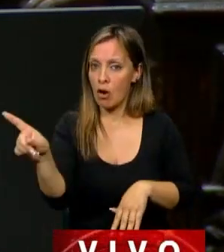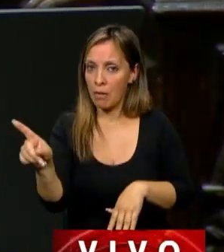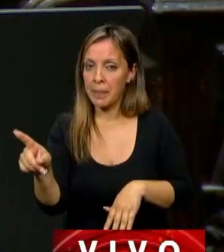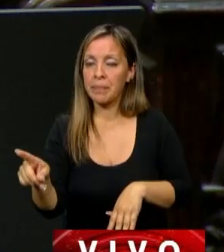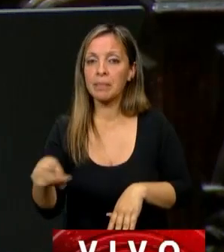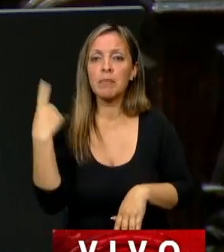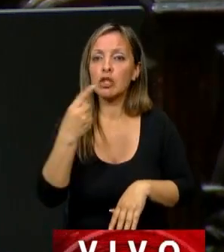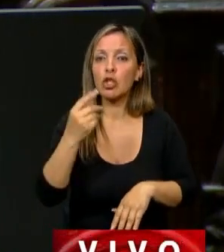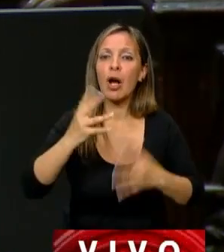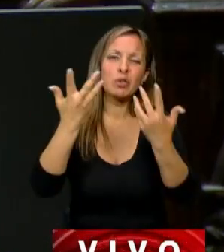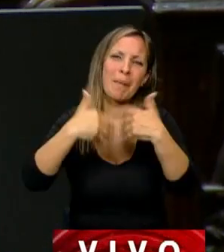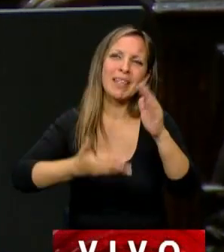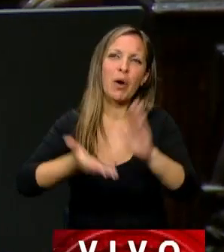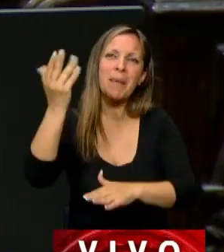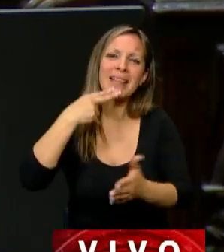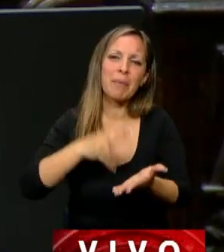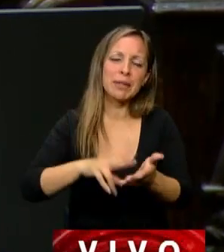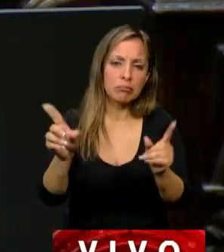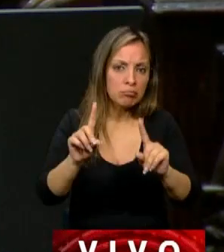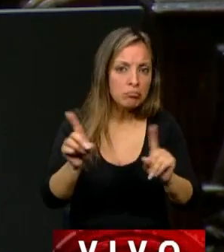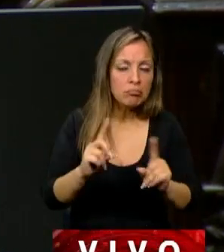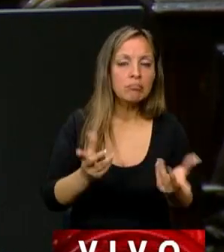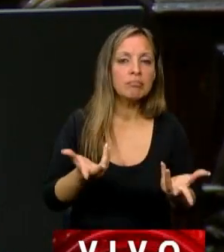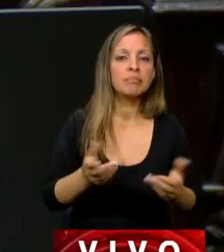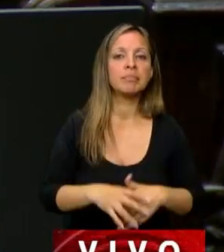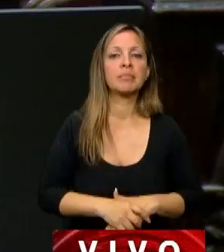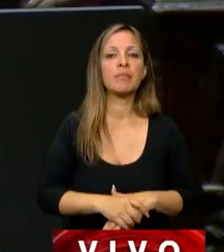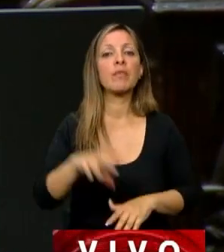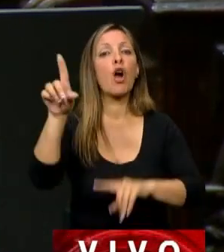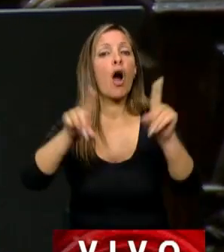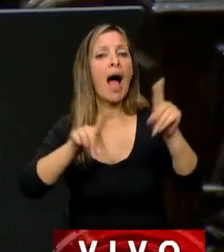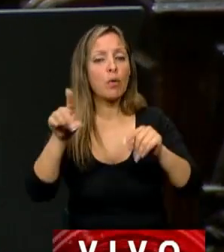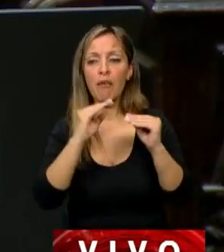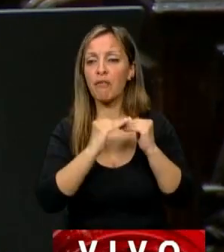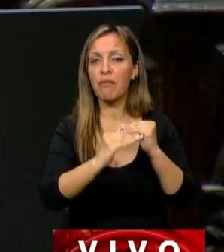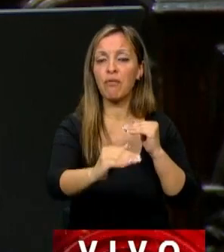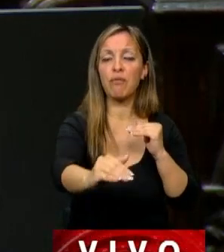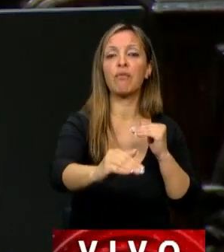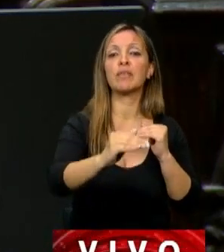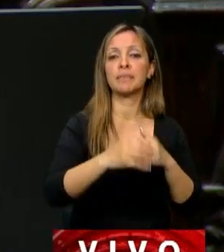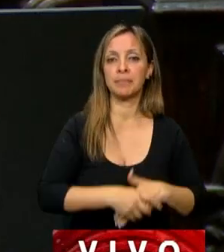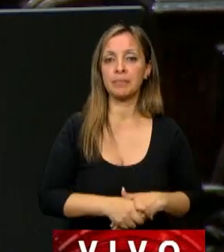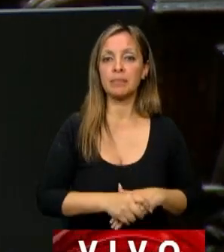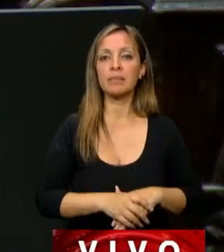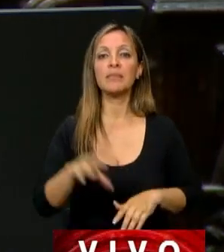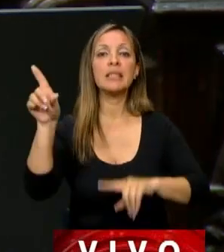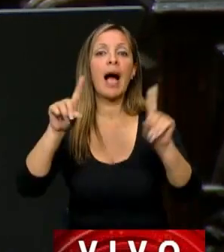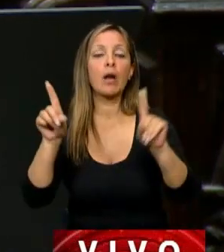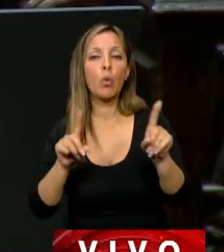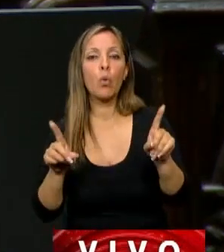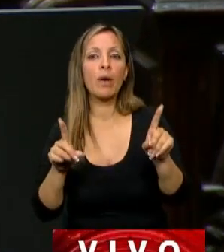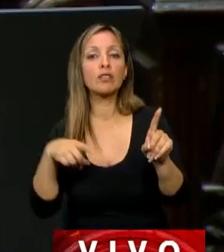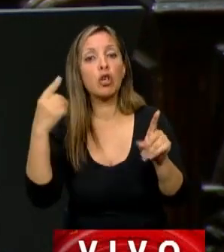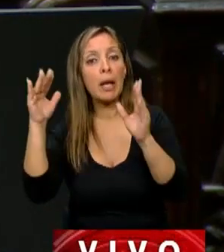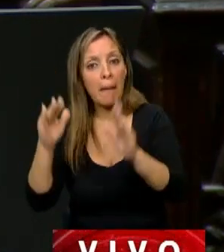absolutamente ninguna alícuota de ingresos brutos. Algunas se mantienen inalteradas, sí. Algunas otras han bajado,